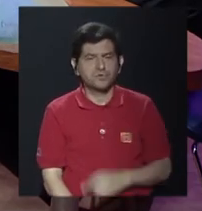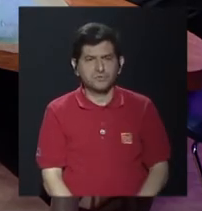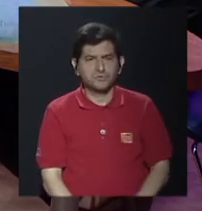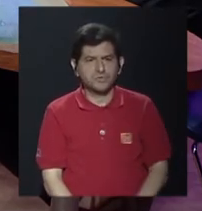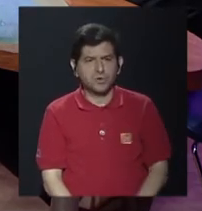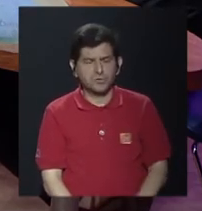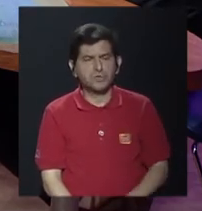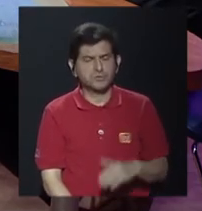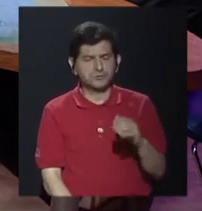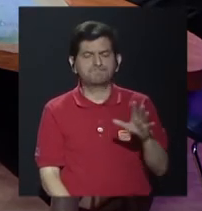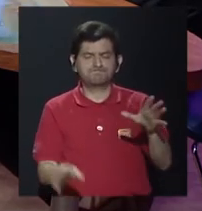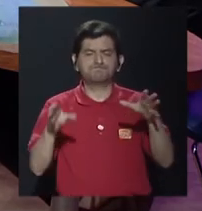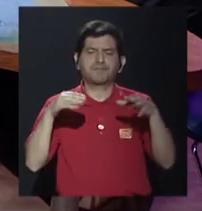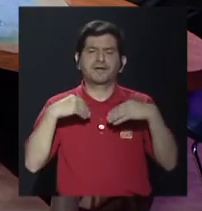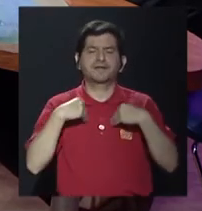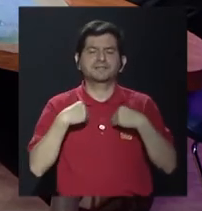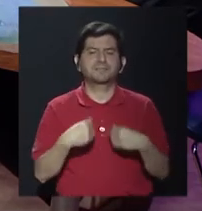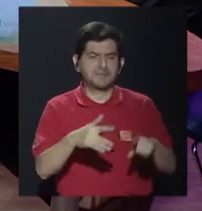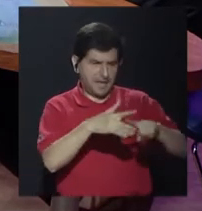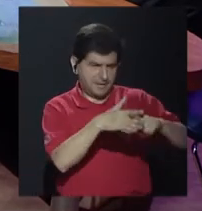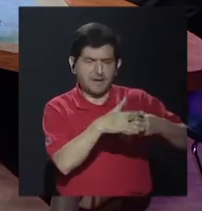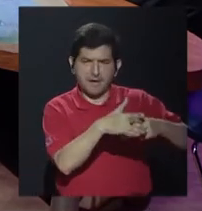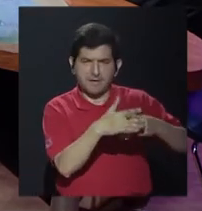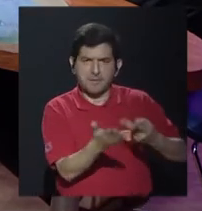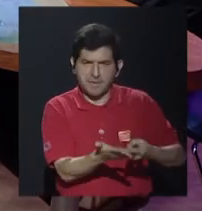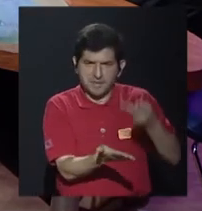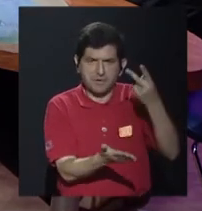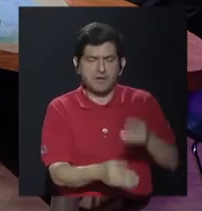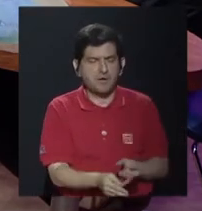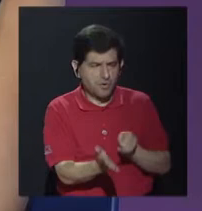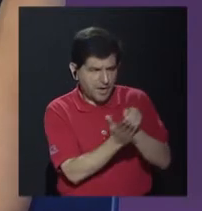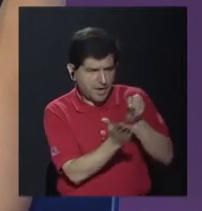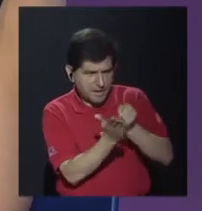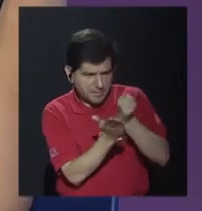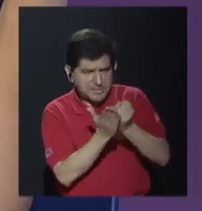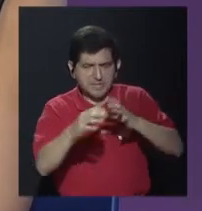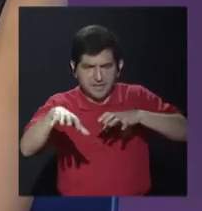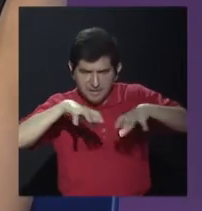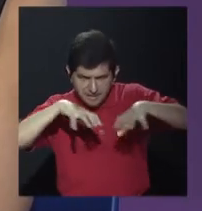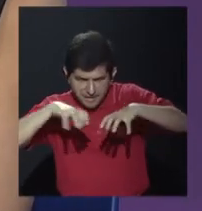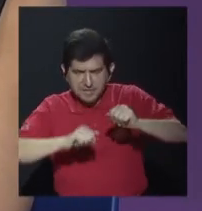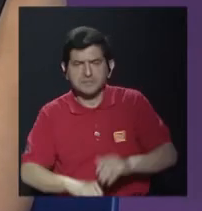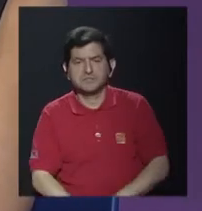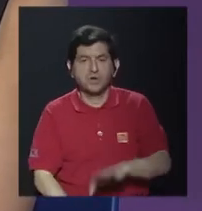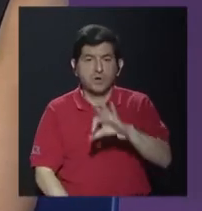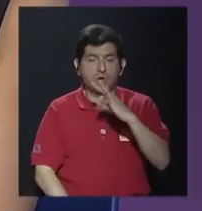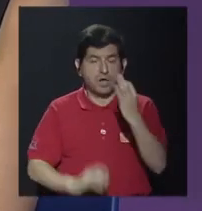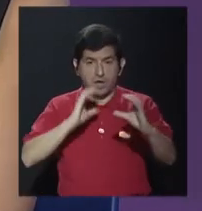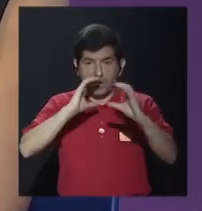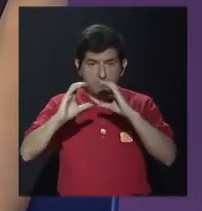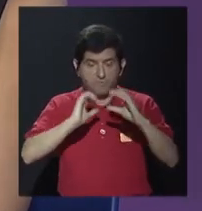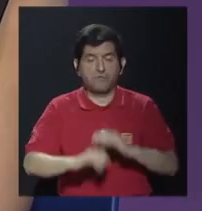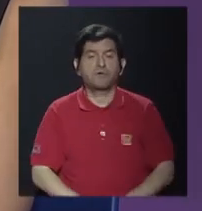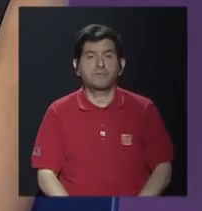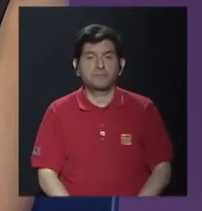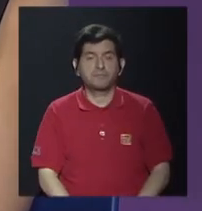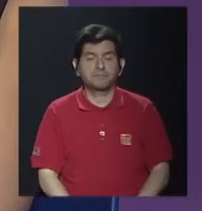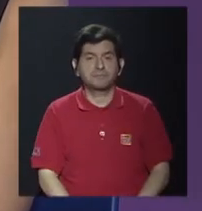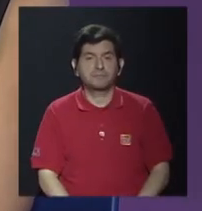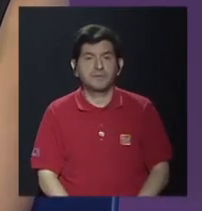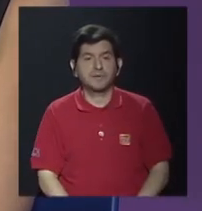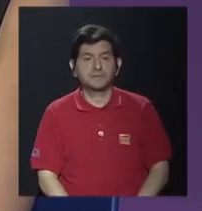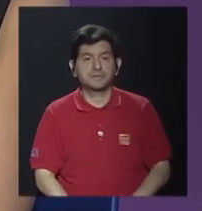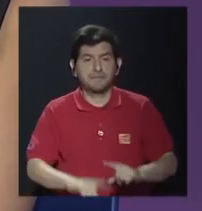y reconocemos estas herramientas de investigación, de acción en los medios de comunicación, sí es cierto que